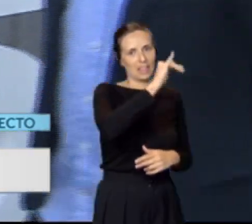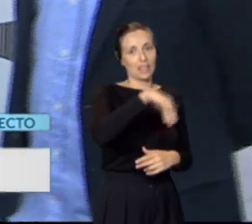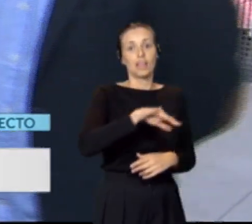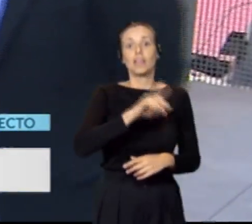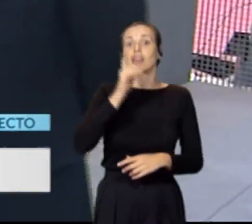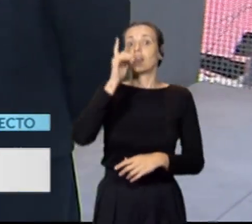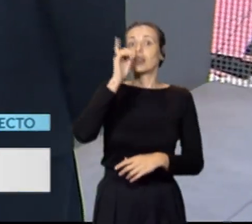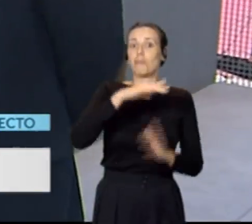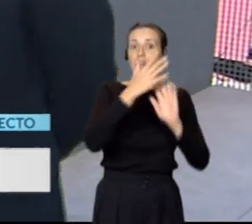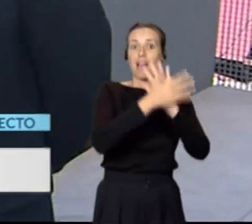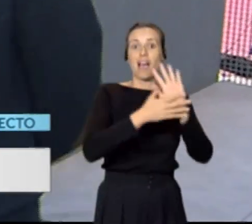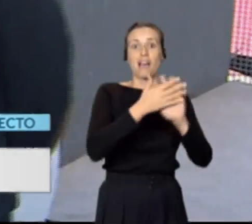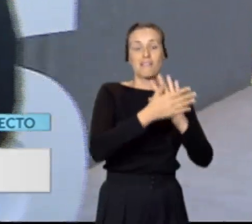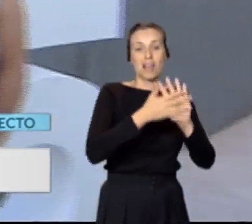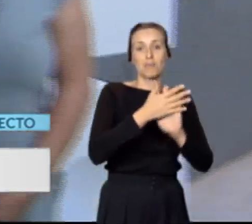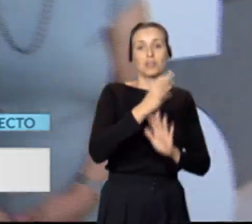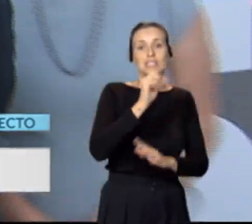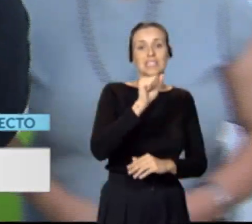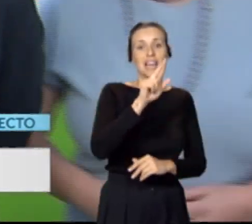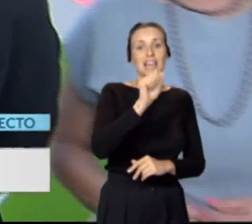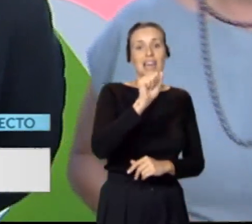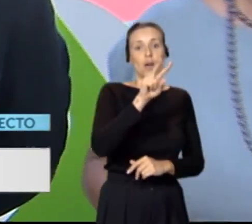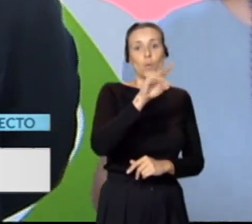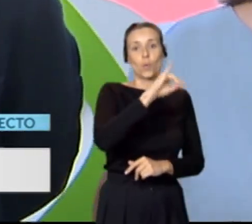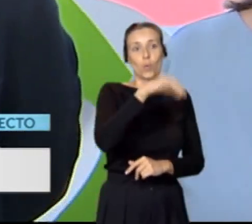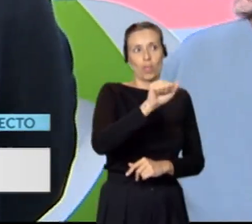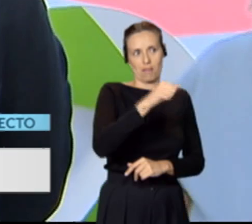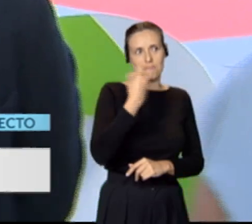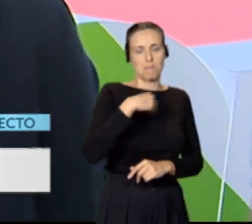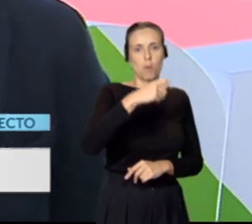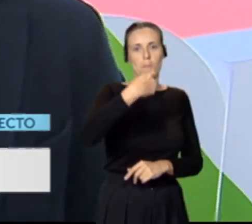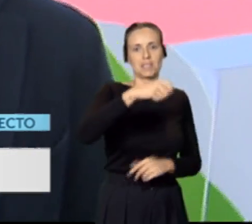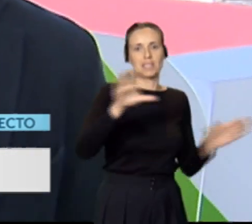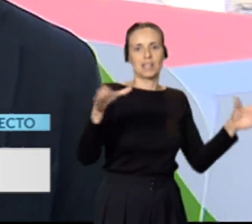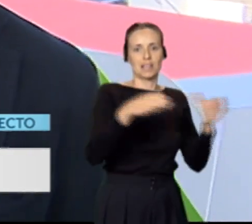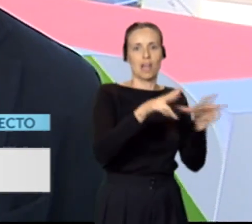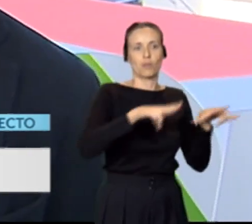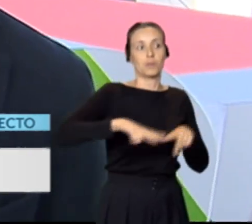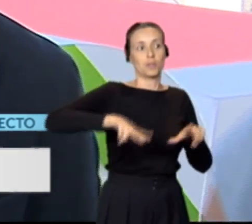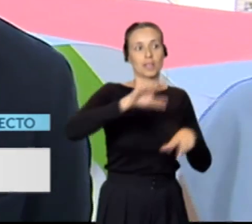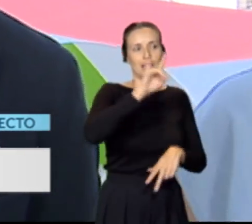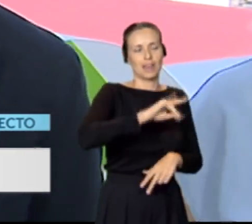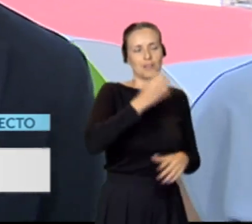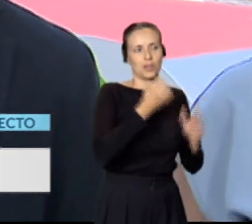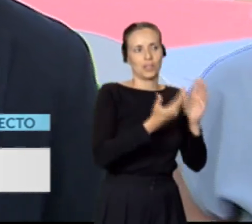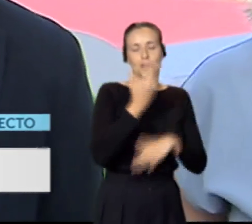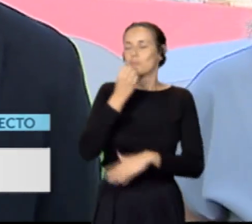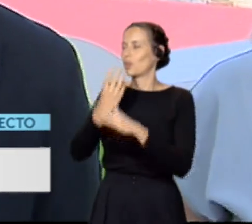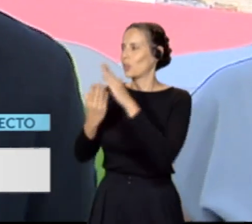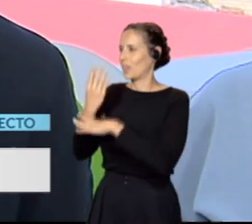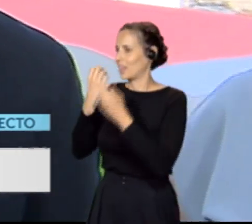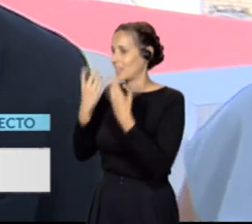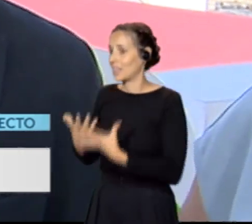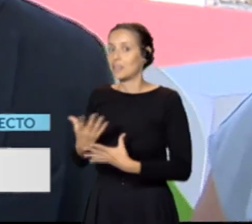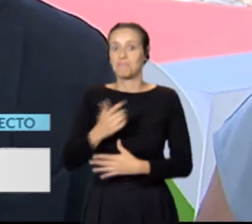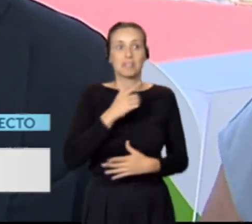a hablar con Rubén zarauza que como decía el presidente del classter audiovisual de Canarias Rubén Buenos días muy buenos días qué tal qué supone esto para